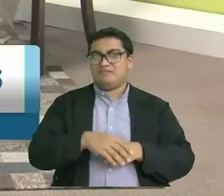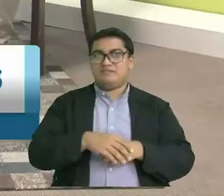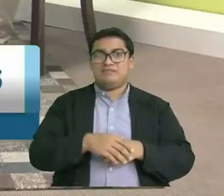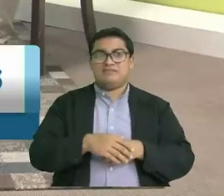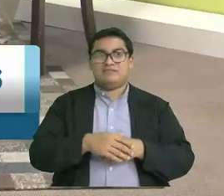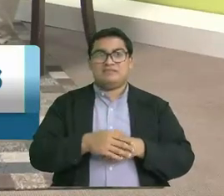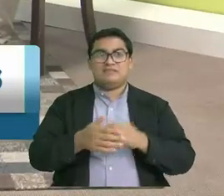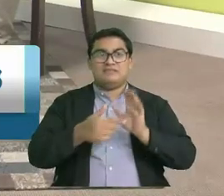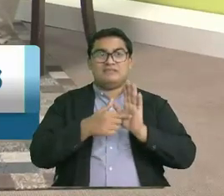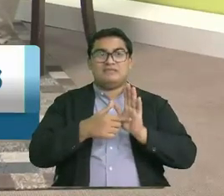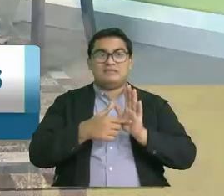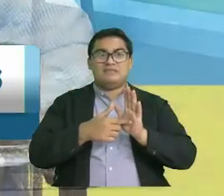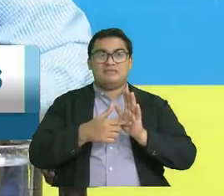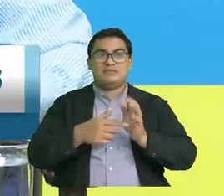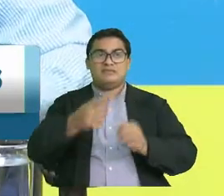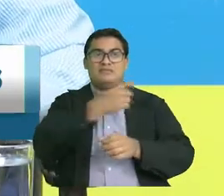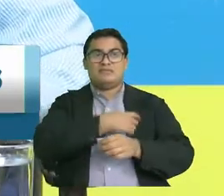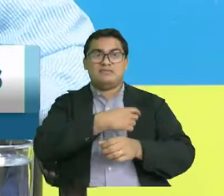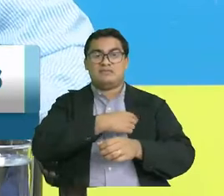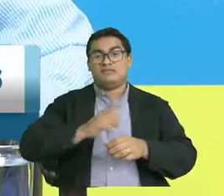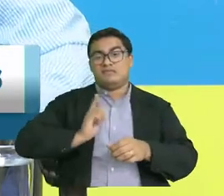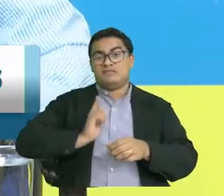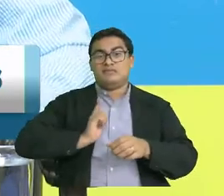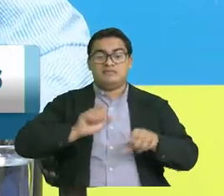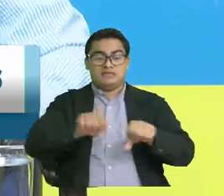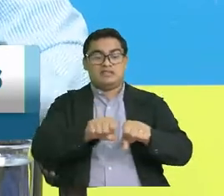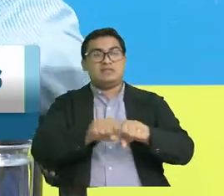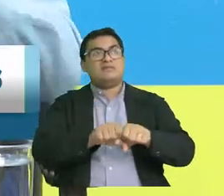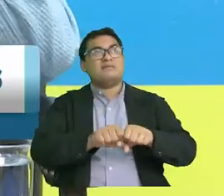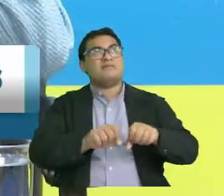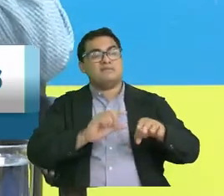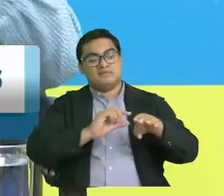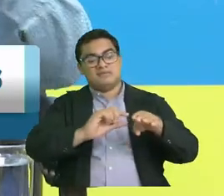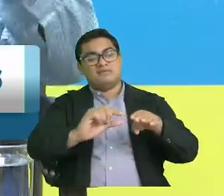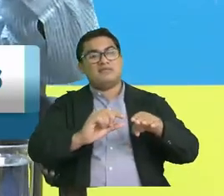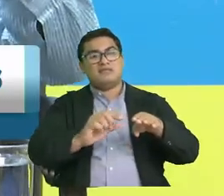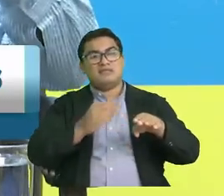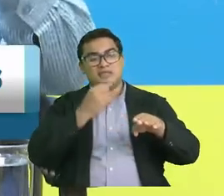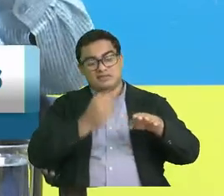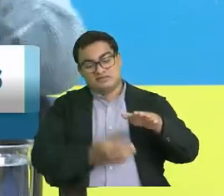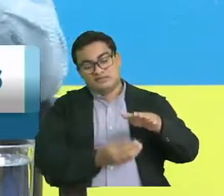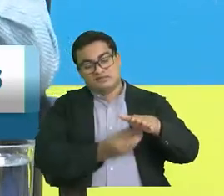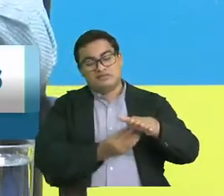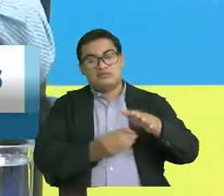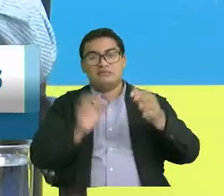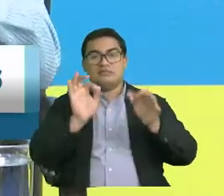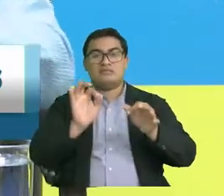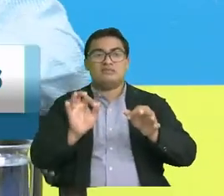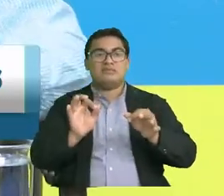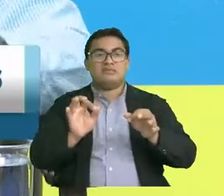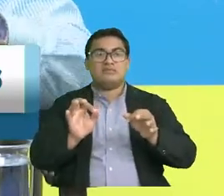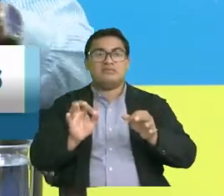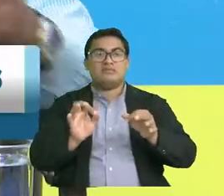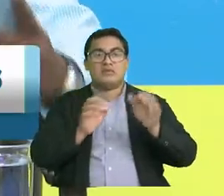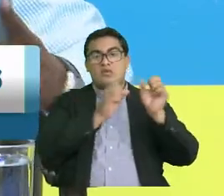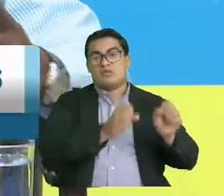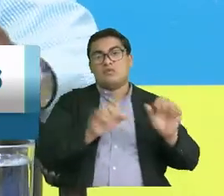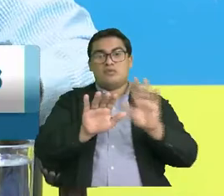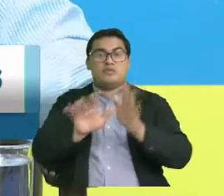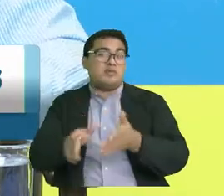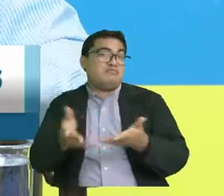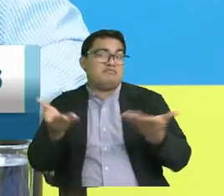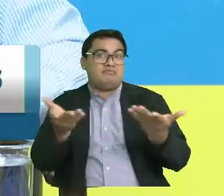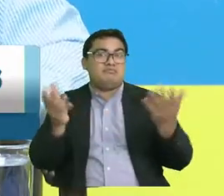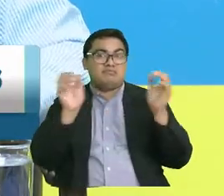Bueno, al momento de ir al colegio, existen zapatos escolares así, que tienen su taconcito y son usados como unisex, ¿verdad? Sí. Para niños y